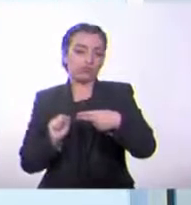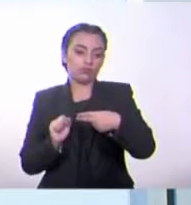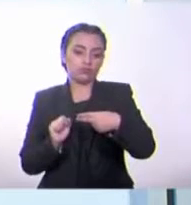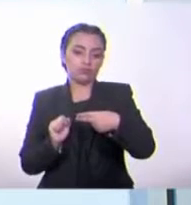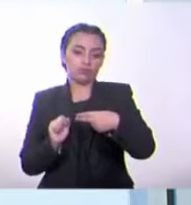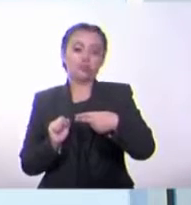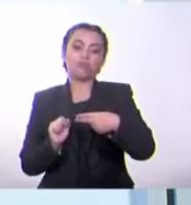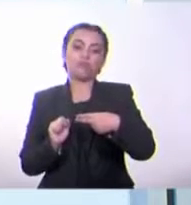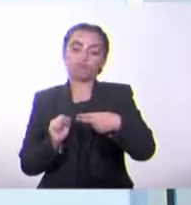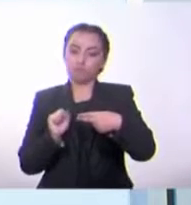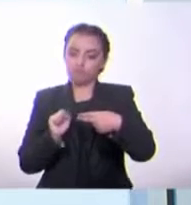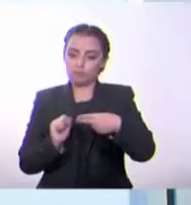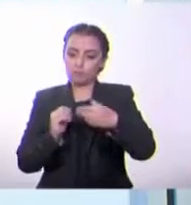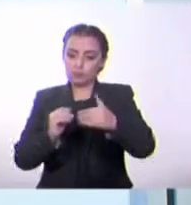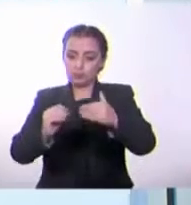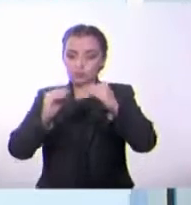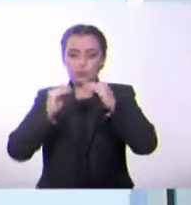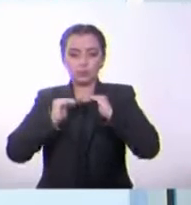Para el agua